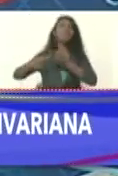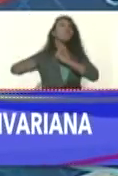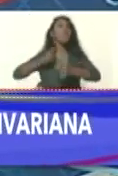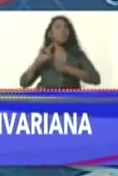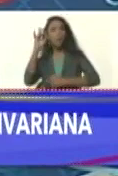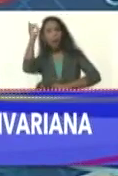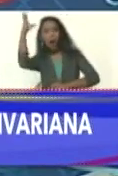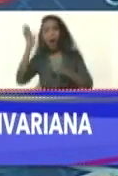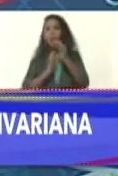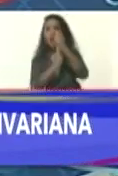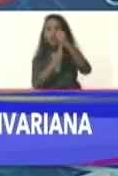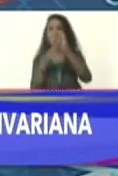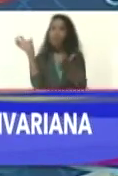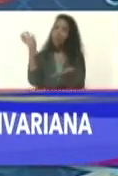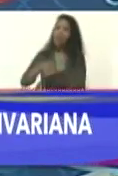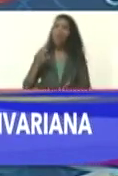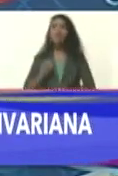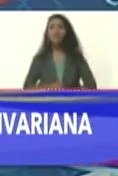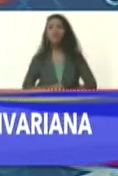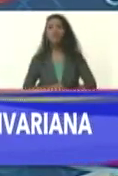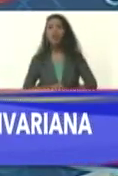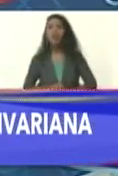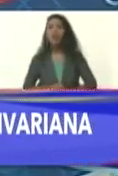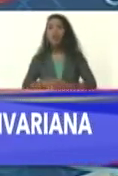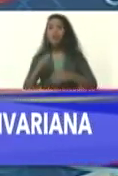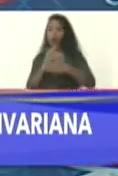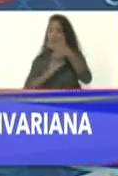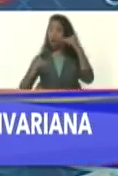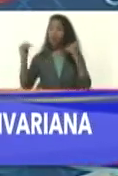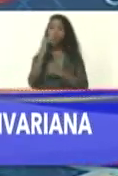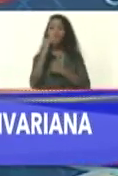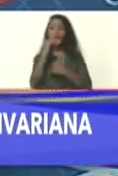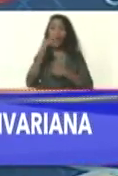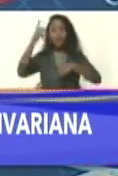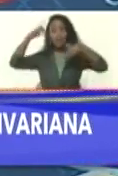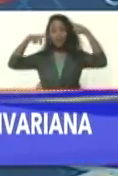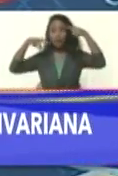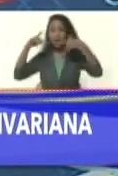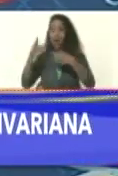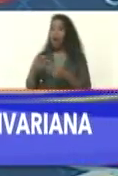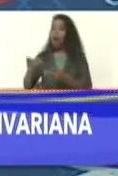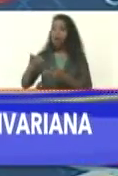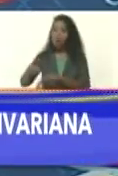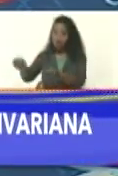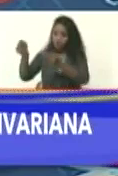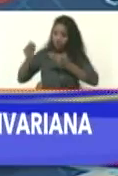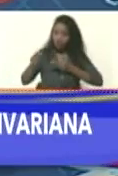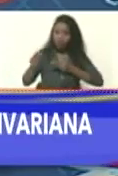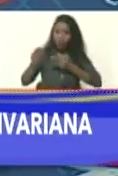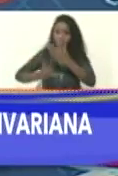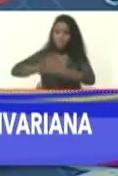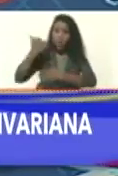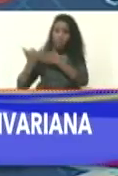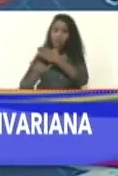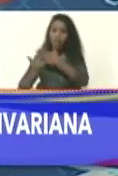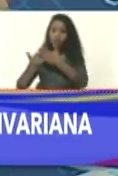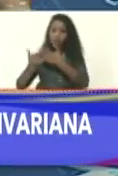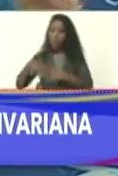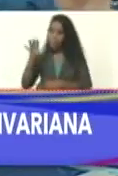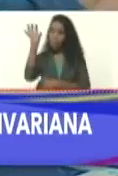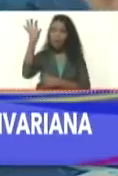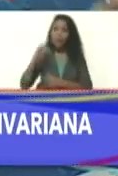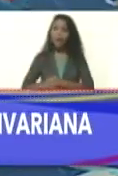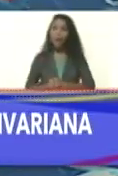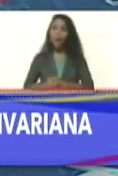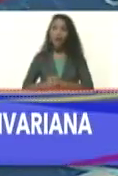un estadista de la altura de Chávez, nos dejó un proyecto de patria. Nos dejó